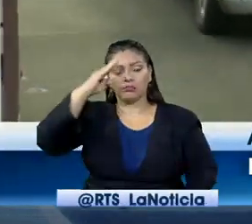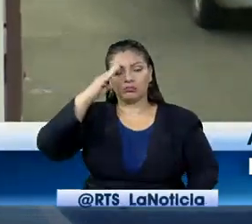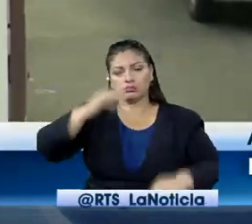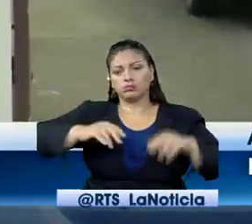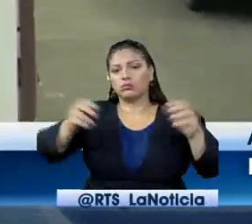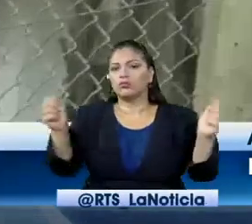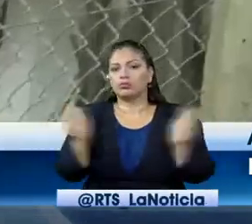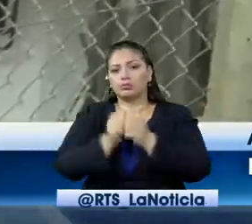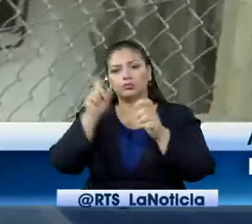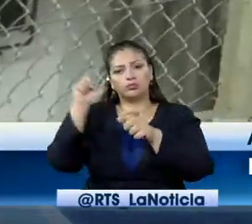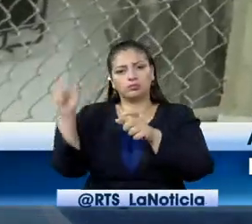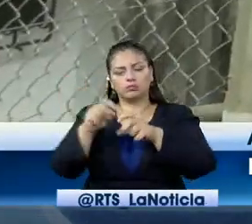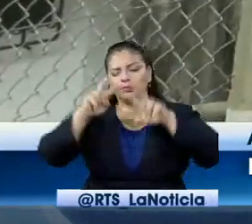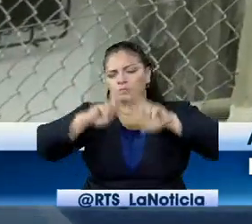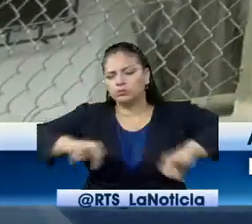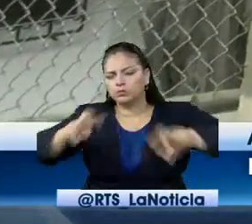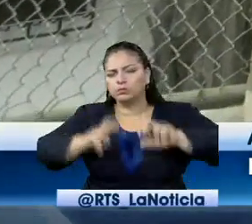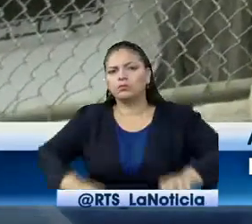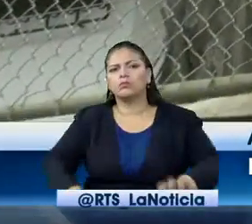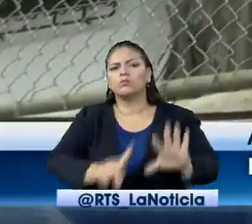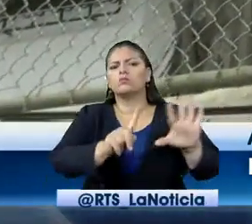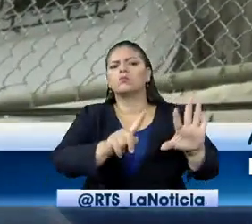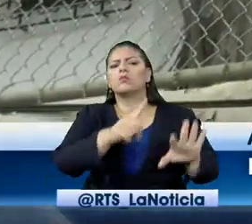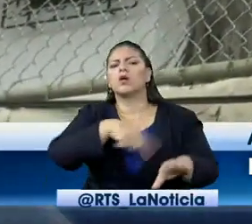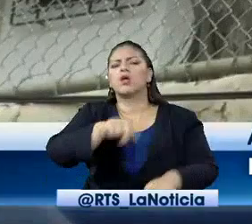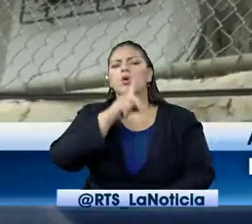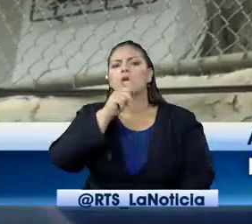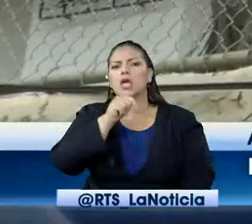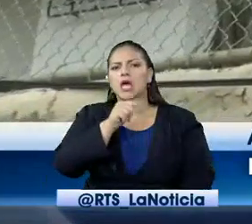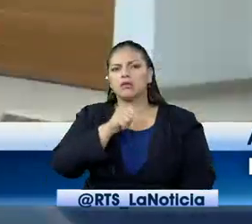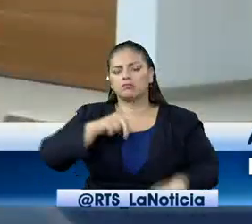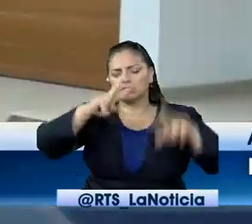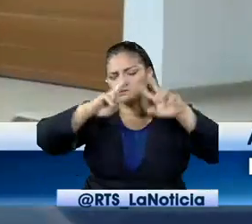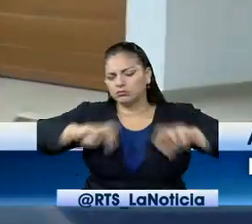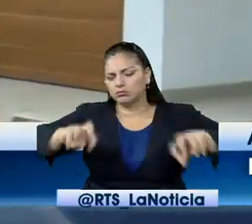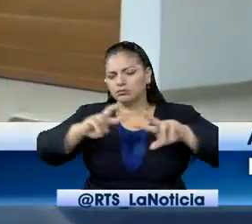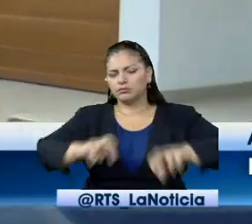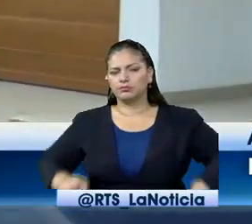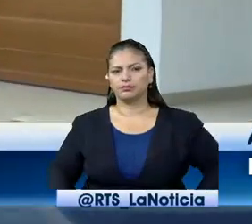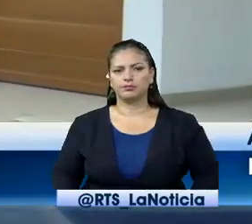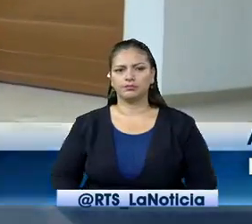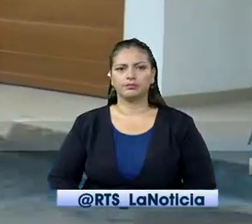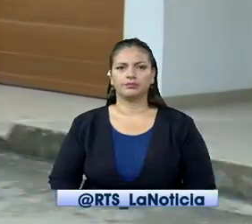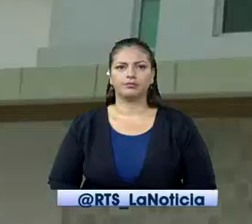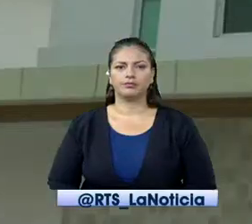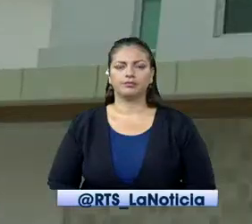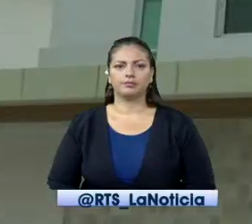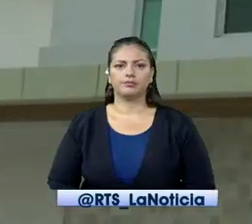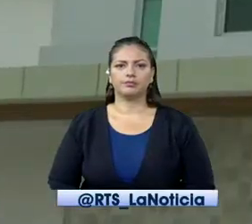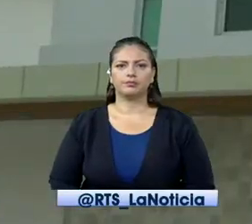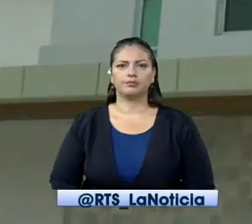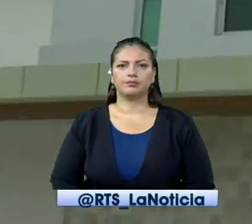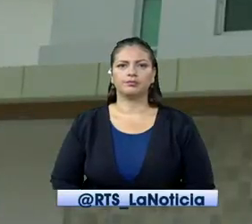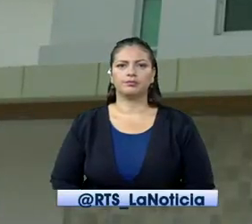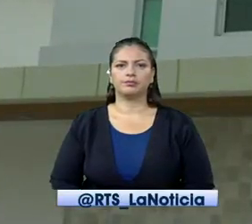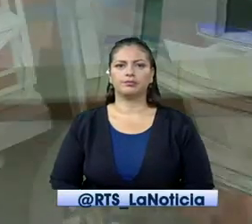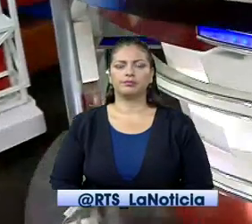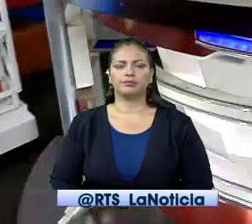los antisociales que realizaron el atraco. Desde la provincia de Santa Elena, informó Darwin Villao.